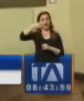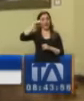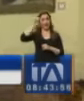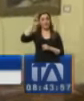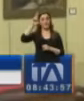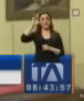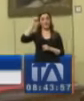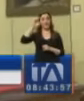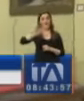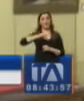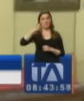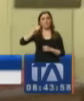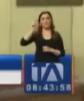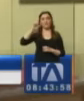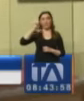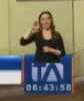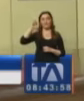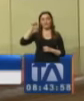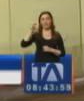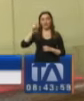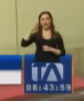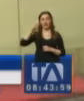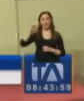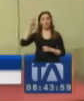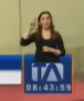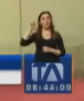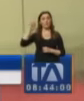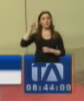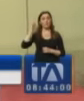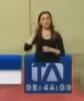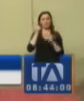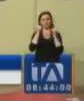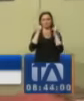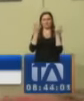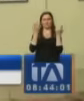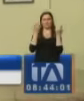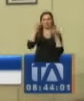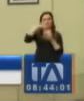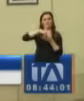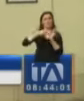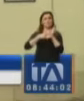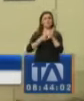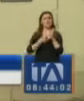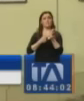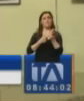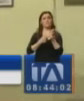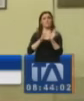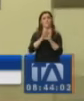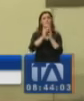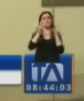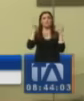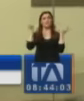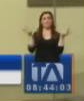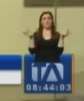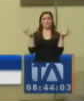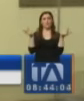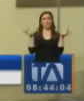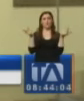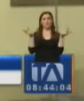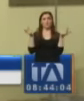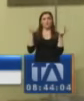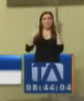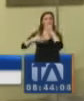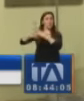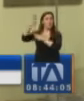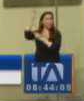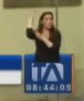quedado admirada, bastante asombrada, porque usted me comentaba que aquí hay periódicos que datan desde